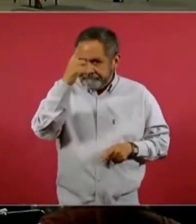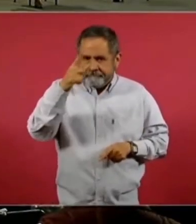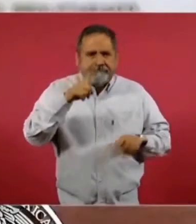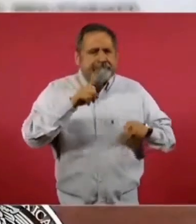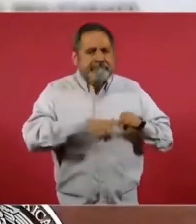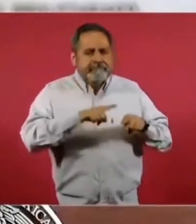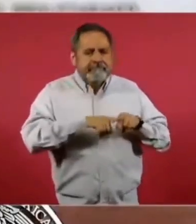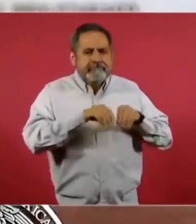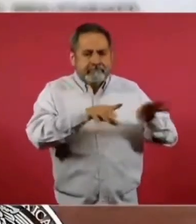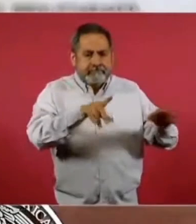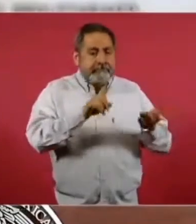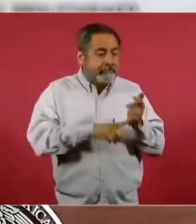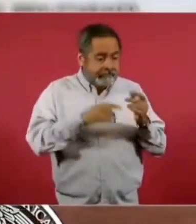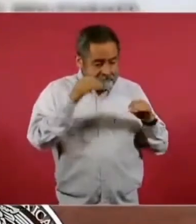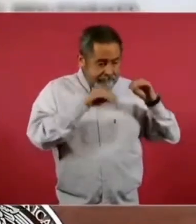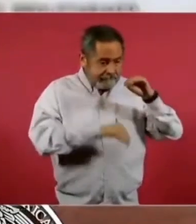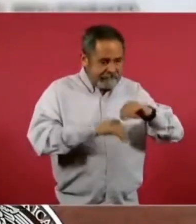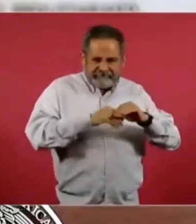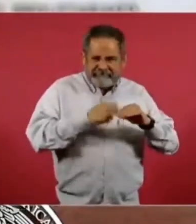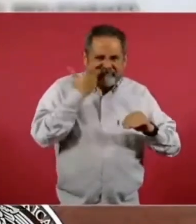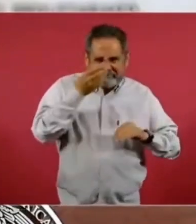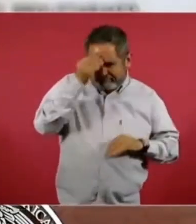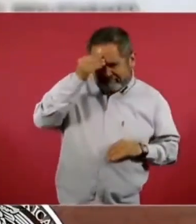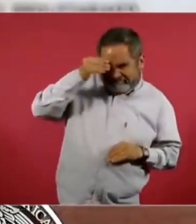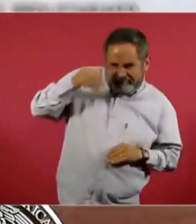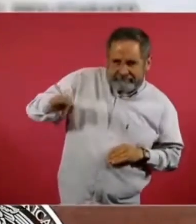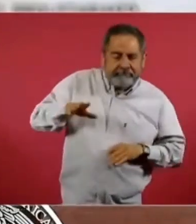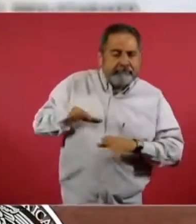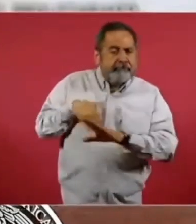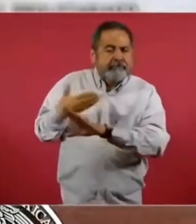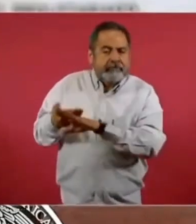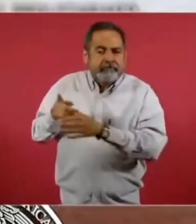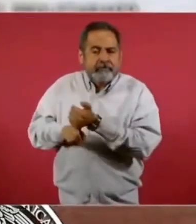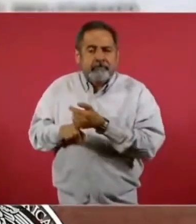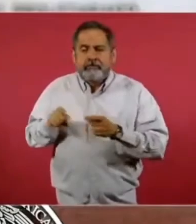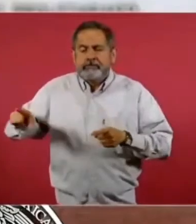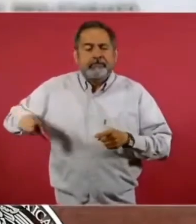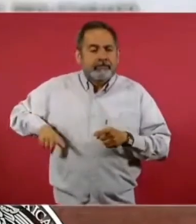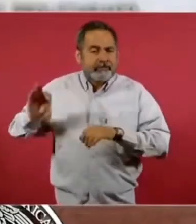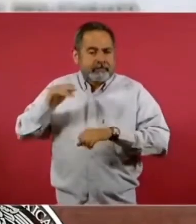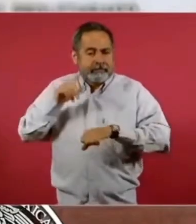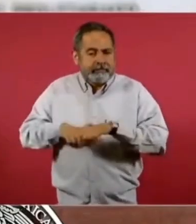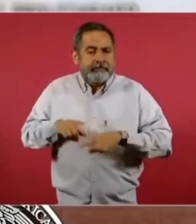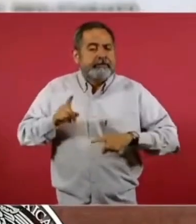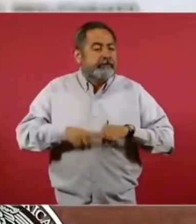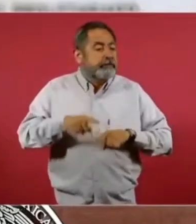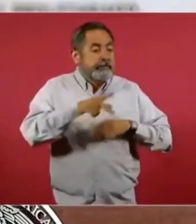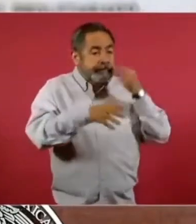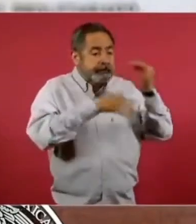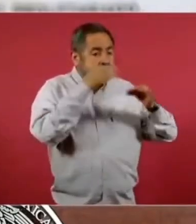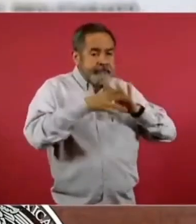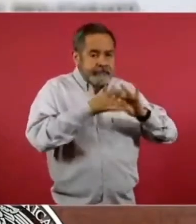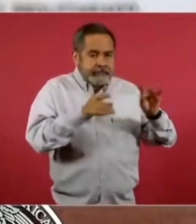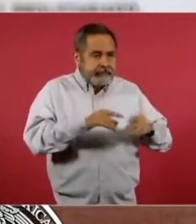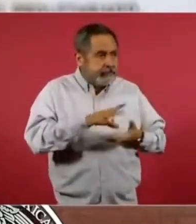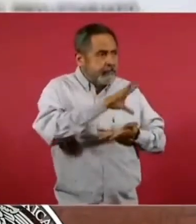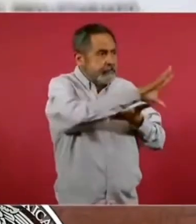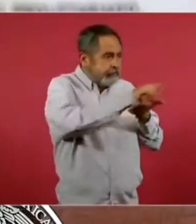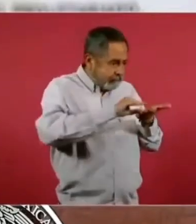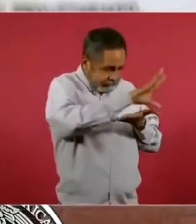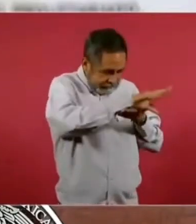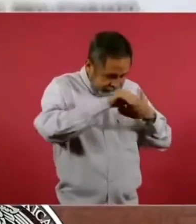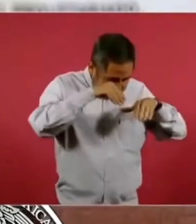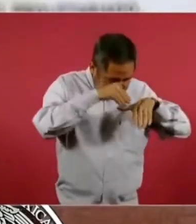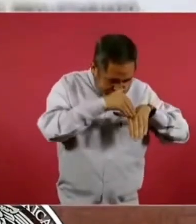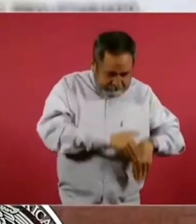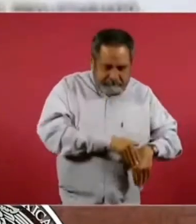esta mentira sí está construida deliberadamente para descalificar los resultados del gobierno federal. Los medios transcribieron casi íntegro